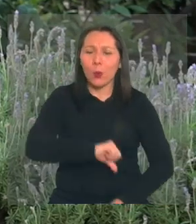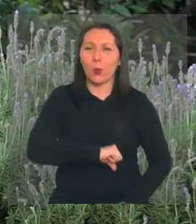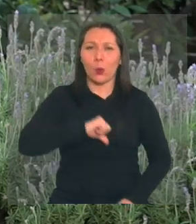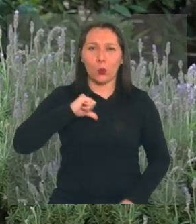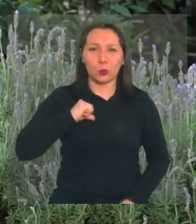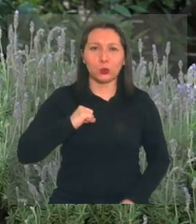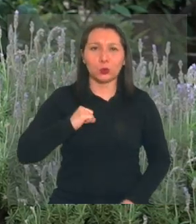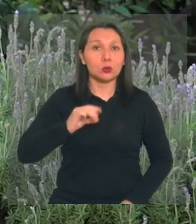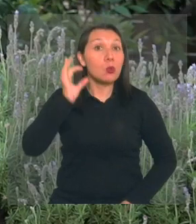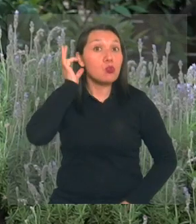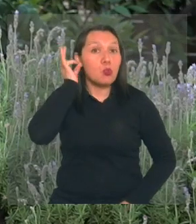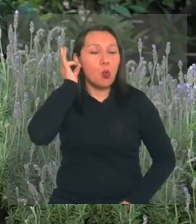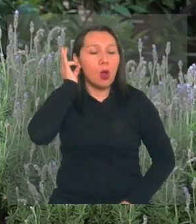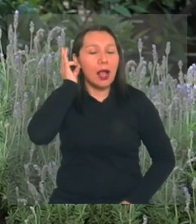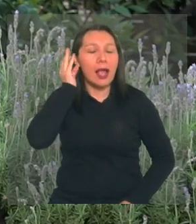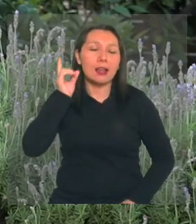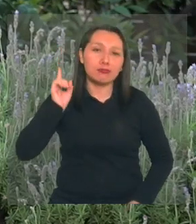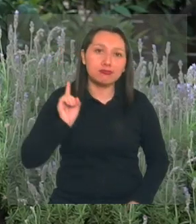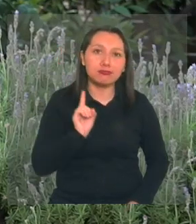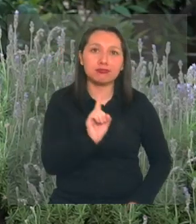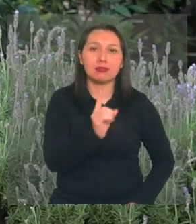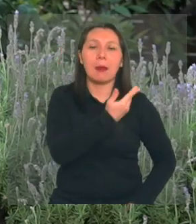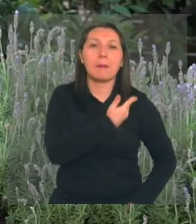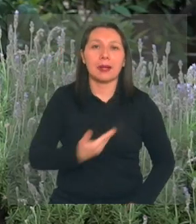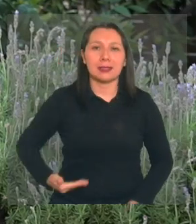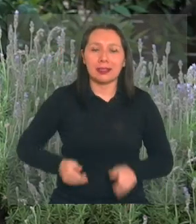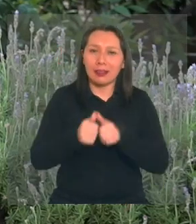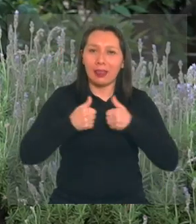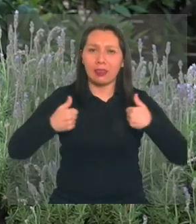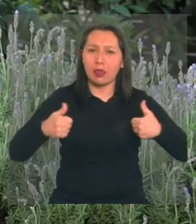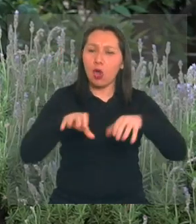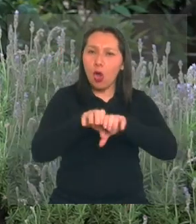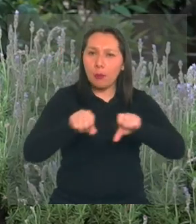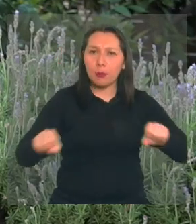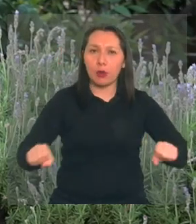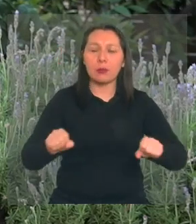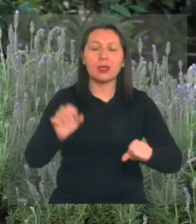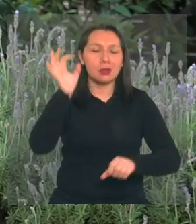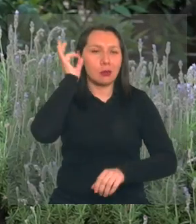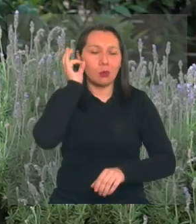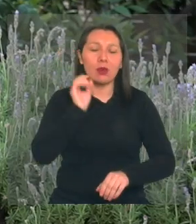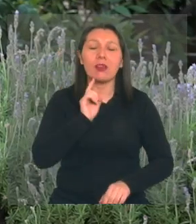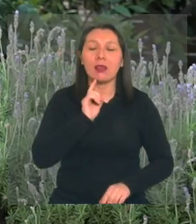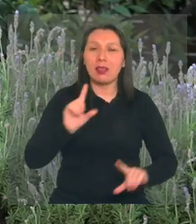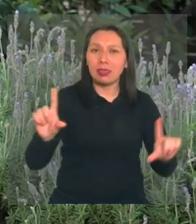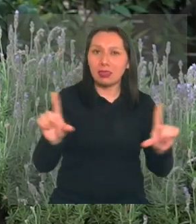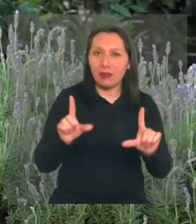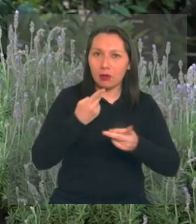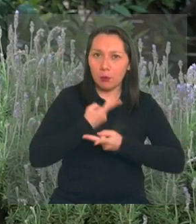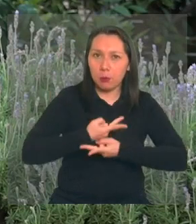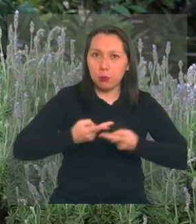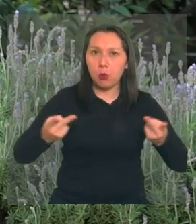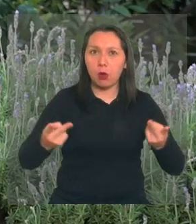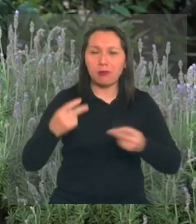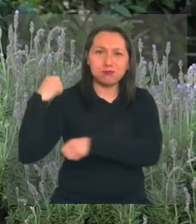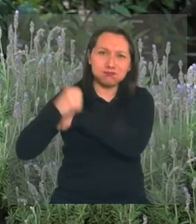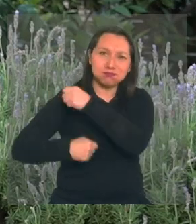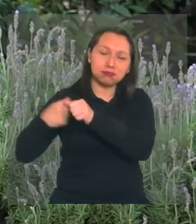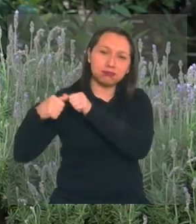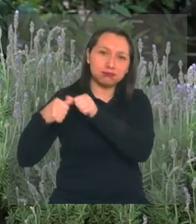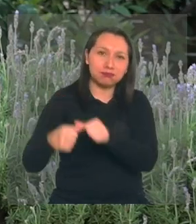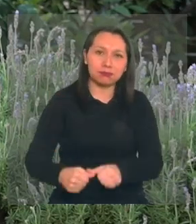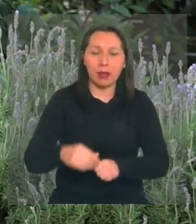orgullo una mujer en la presidencia del directorio, una mujer comprometida con la televisión pública, con trayectoria,